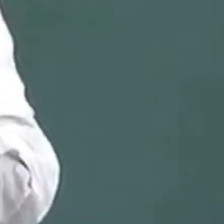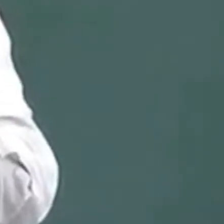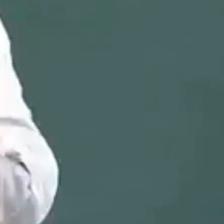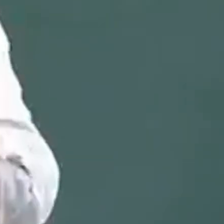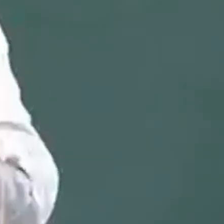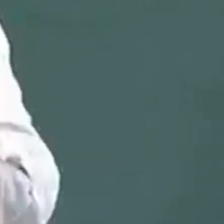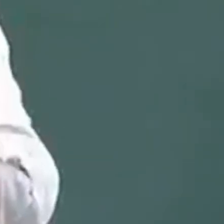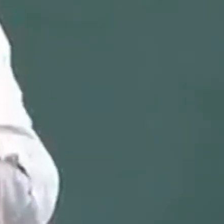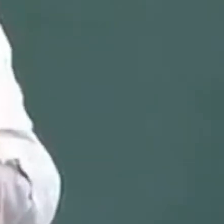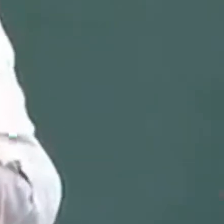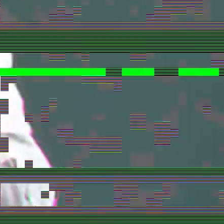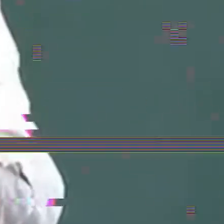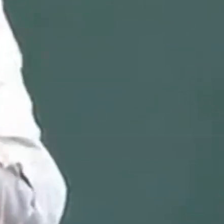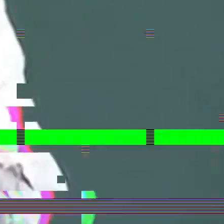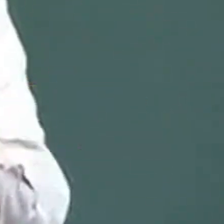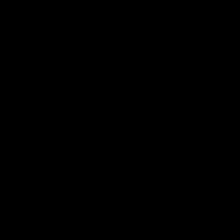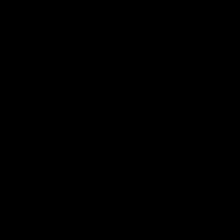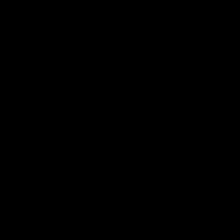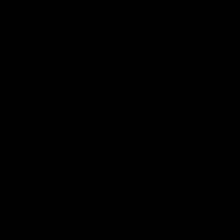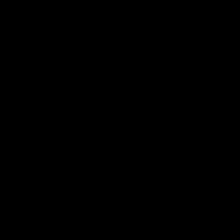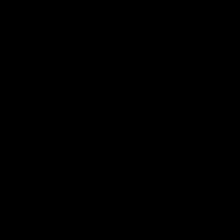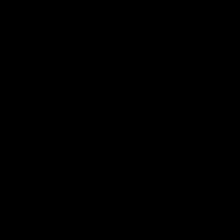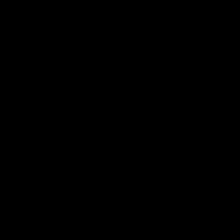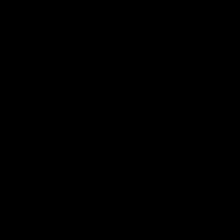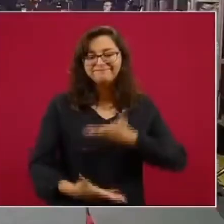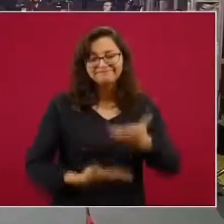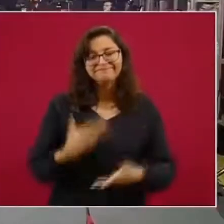canso ganso.